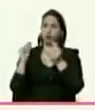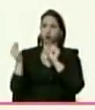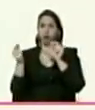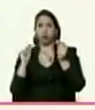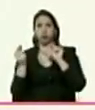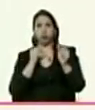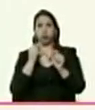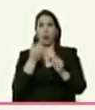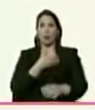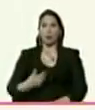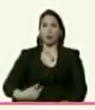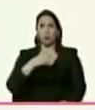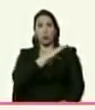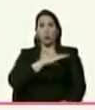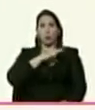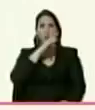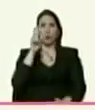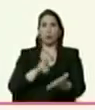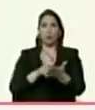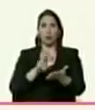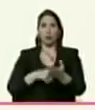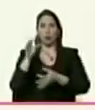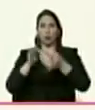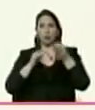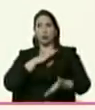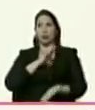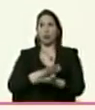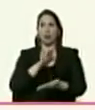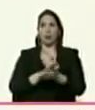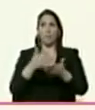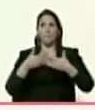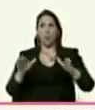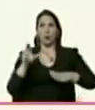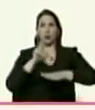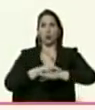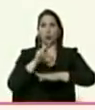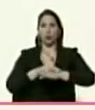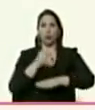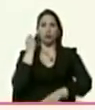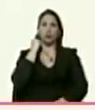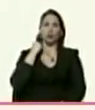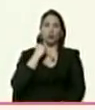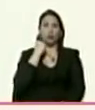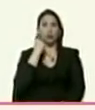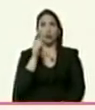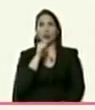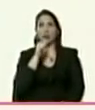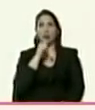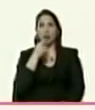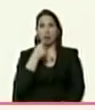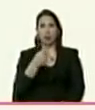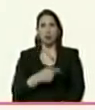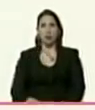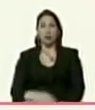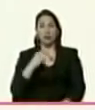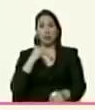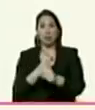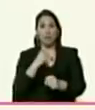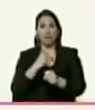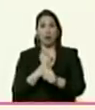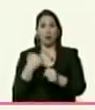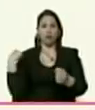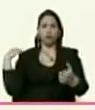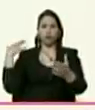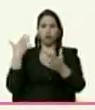de la Comisión de la Verdad, de la Justicia y la Tranquilidad Pública, doctor Tareq William Saab, quien además mencionaba el trabajo que viene realizando